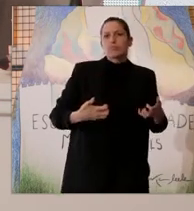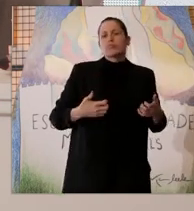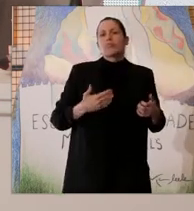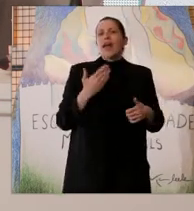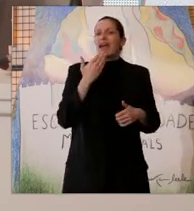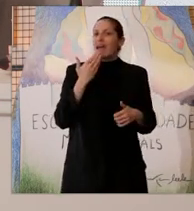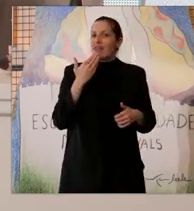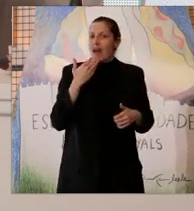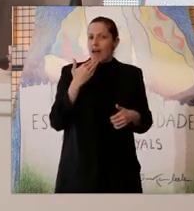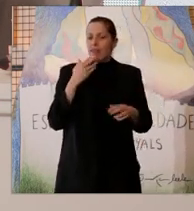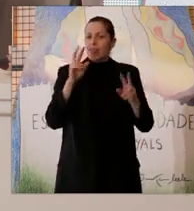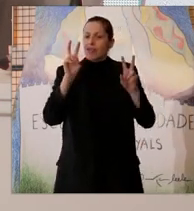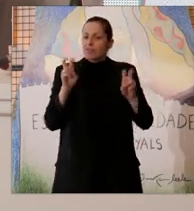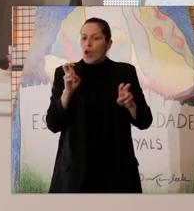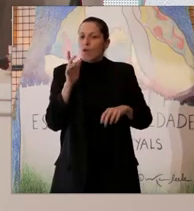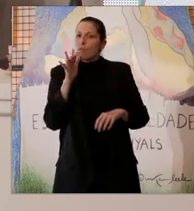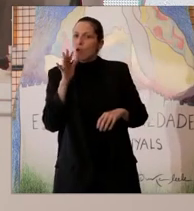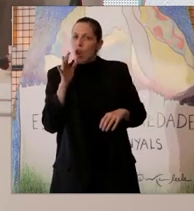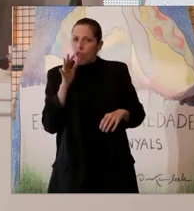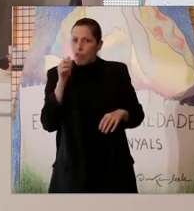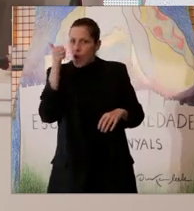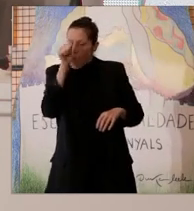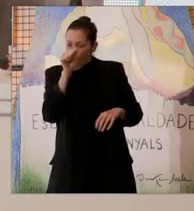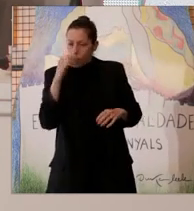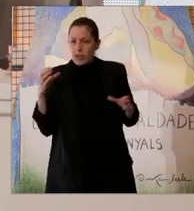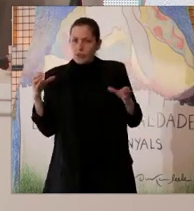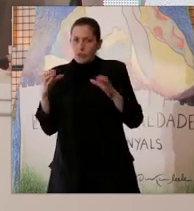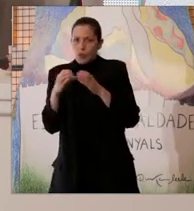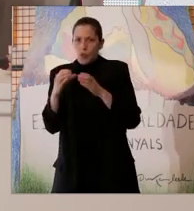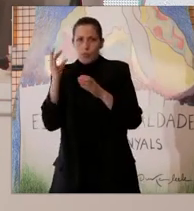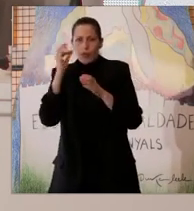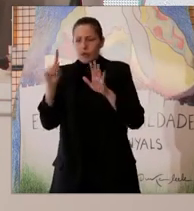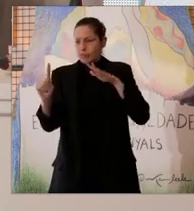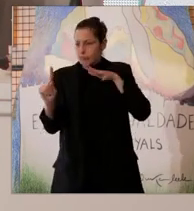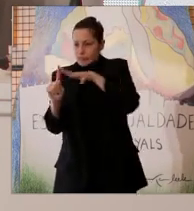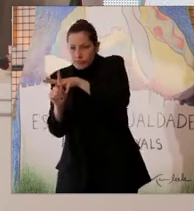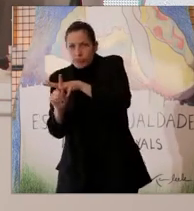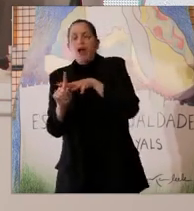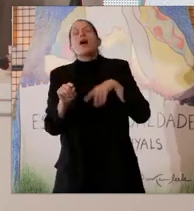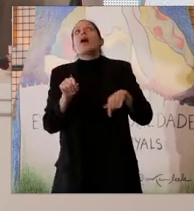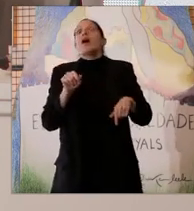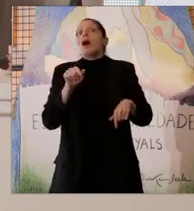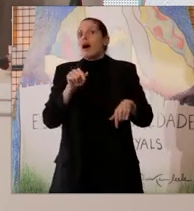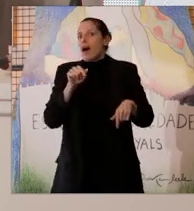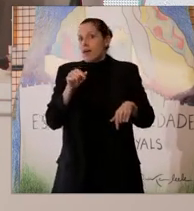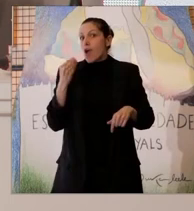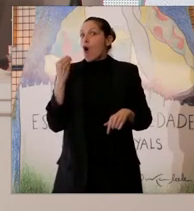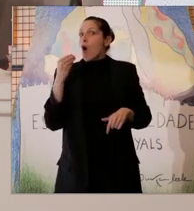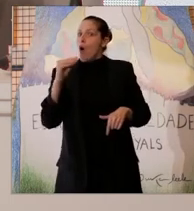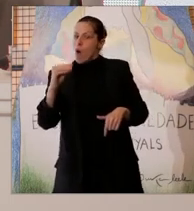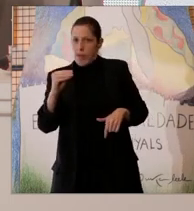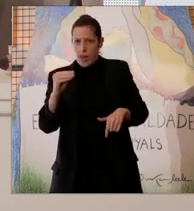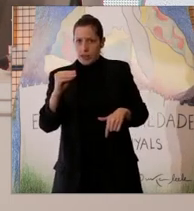hay una confluencia de cosas en el mundo en el que vivimos hoy que no vivíamos hace 20 años que es bueno un mundo tremendamente